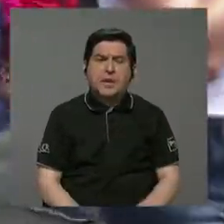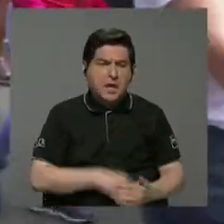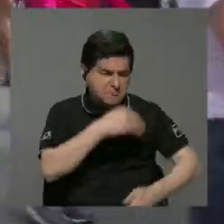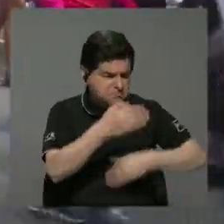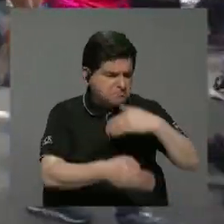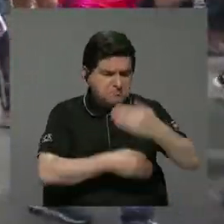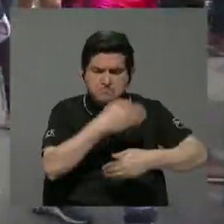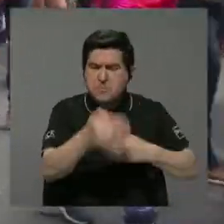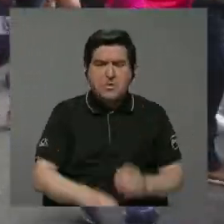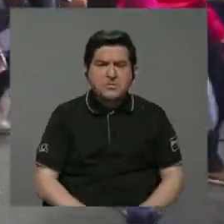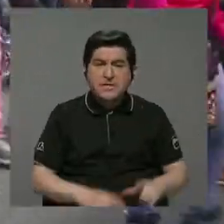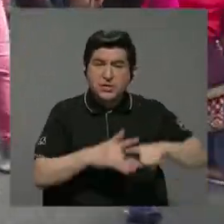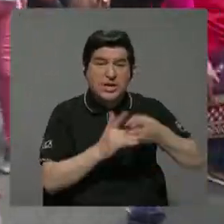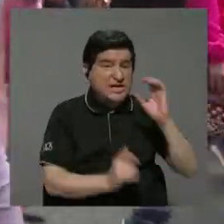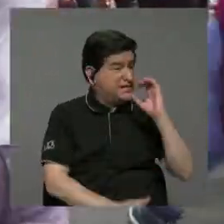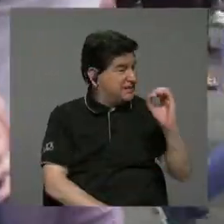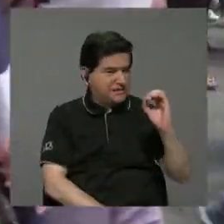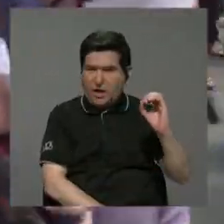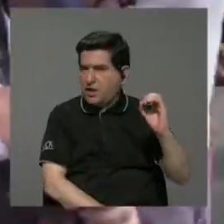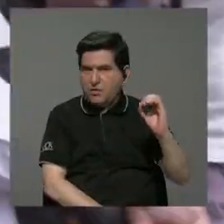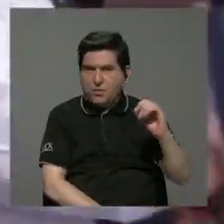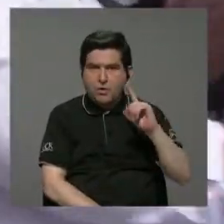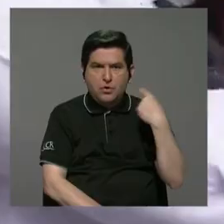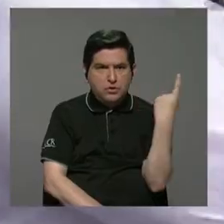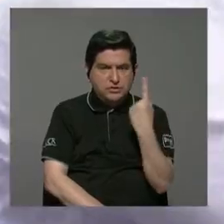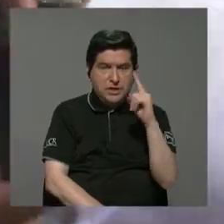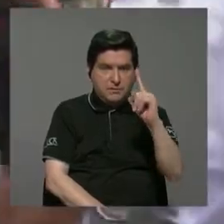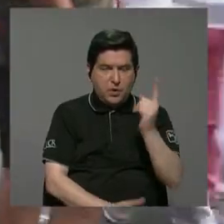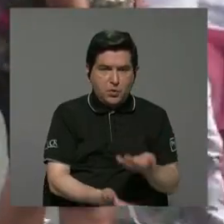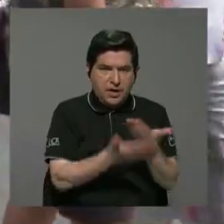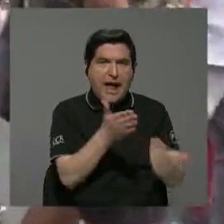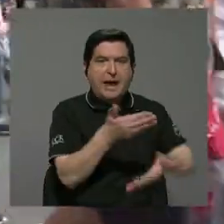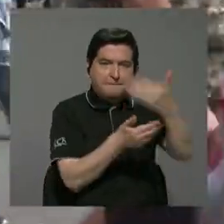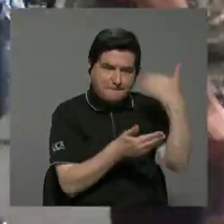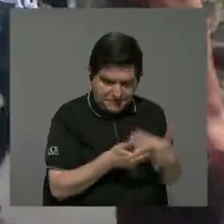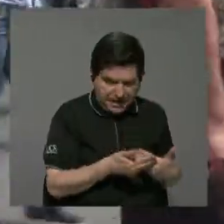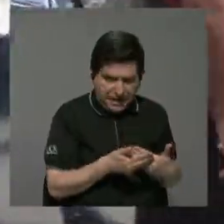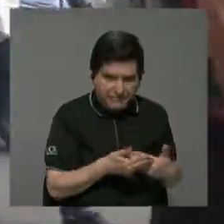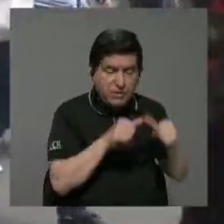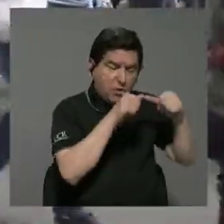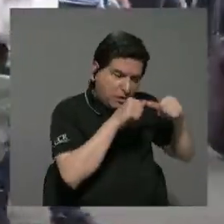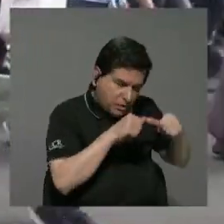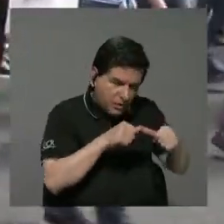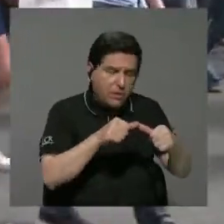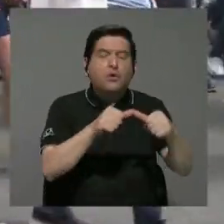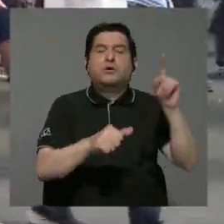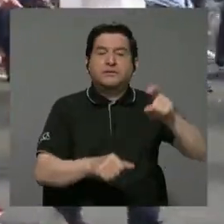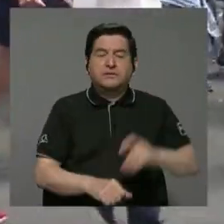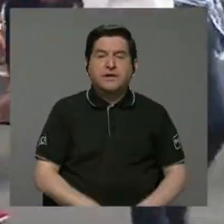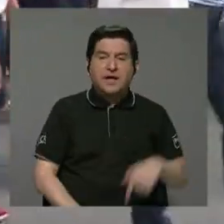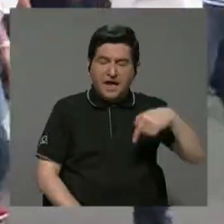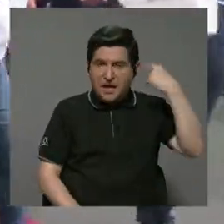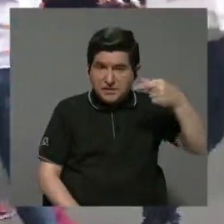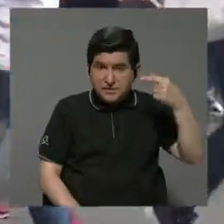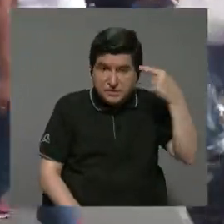proceso parte de cero. Siempre hay una propuesta anterior, claro, que hay que continuar. Esta